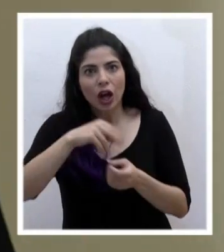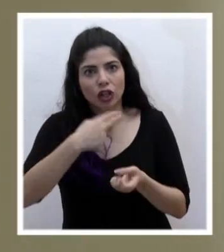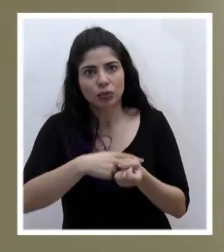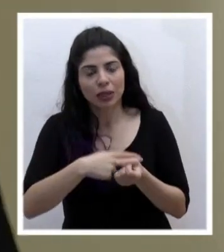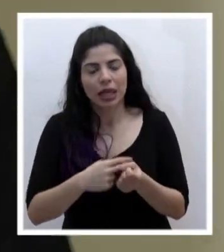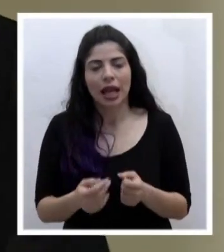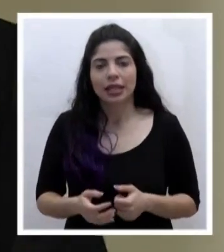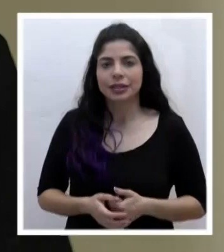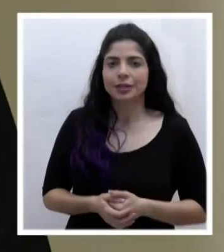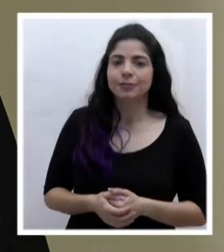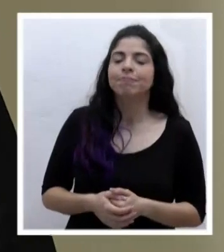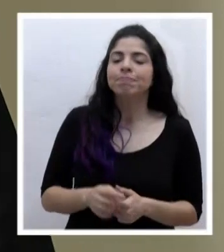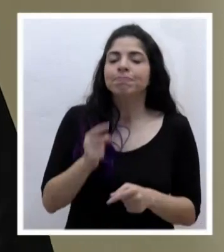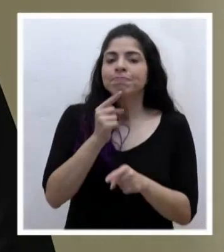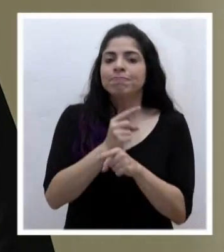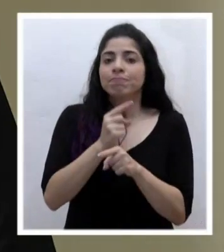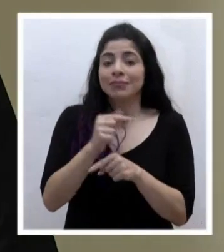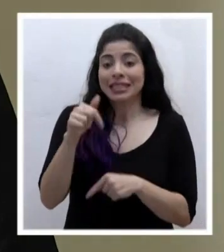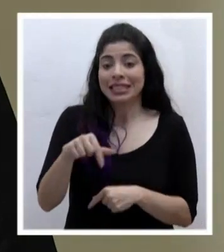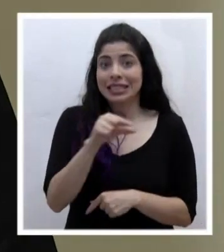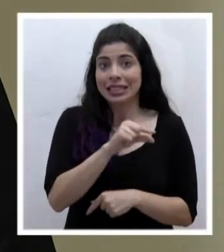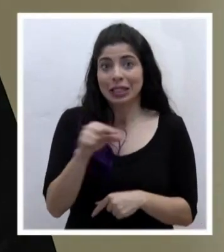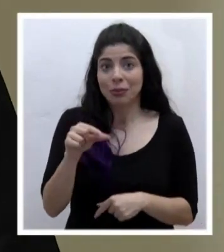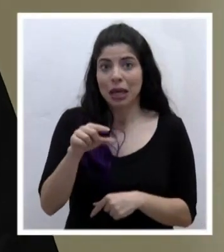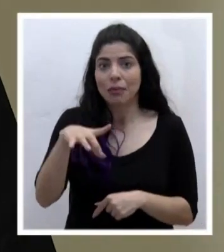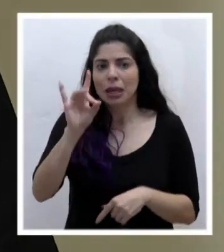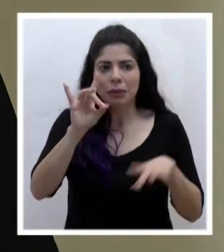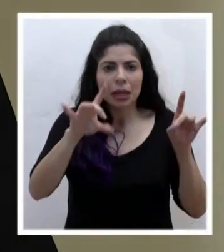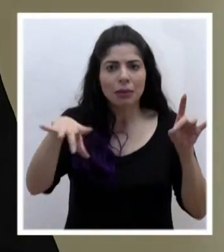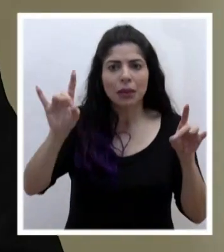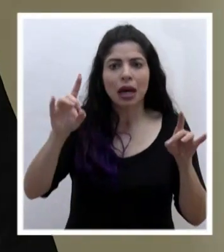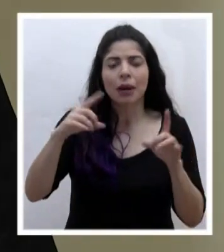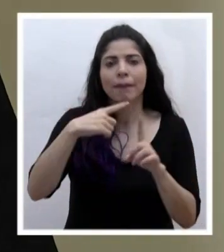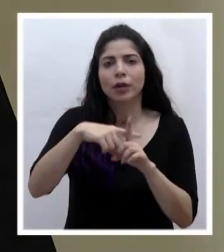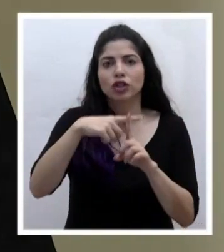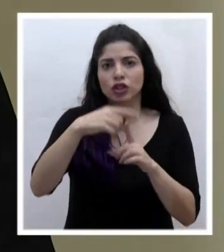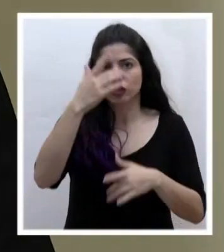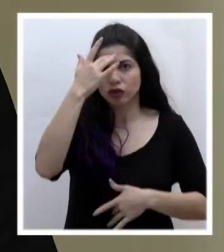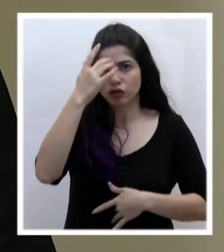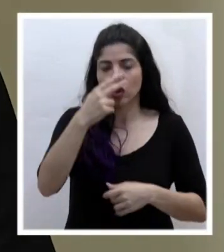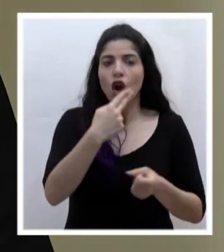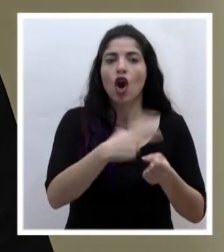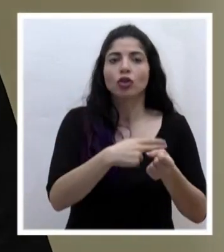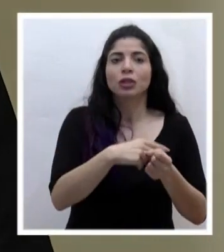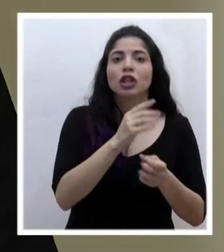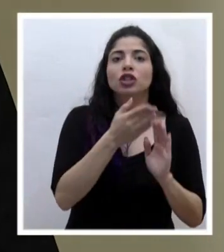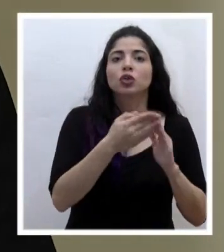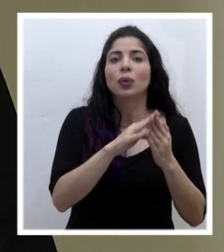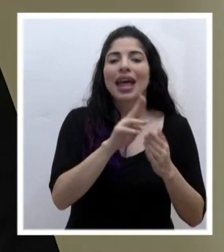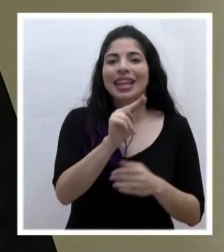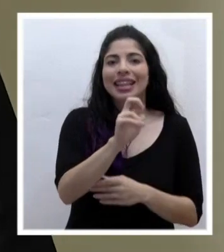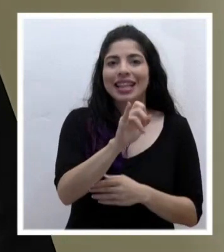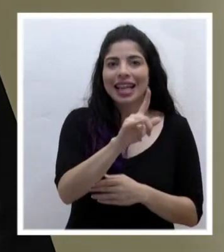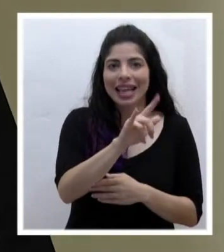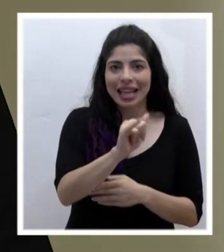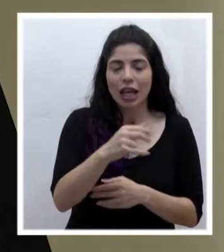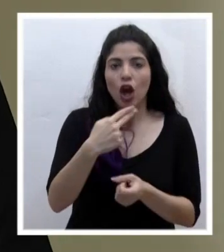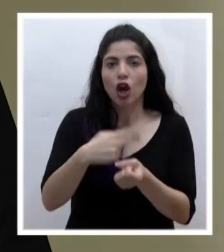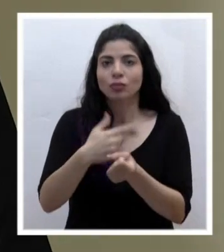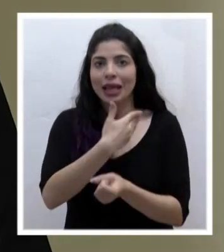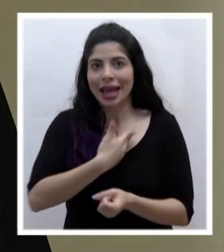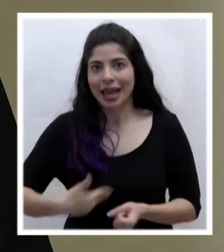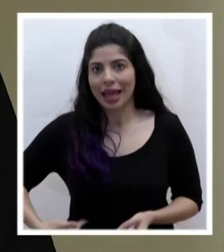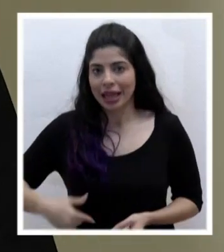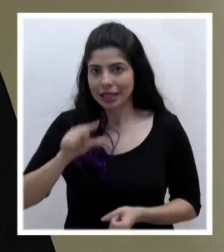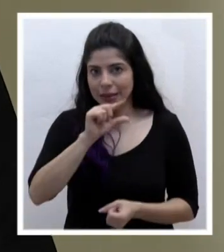Sí. Efectivamente, en esta semana se identificaron casos positivos en el Hospital de Ciudad Neily, en el Hospital de Heredia la